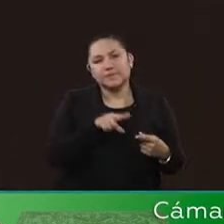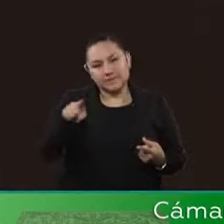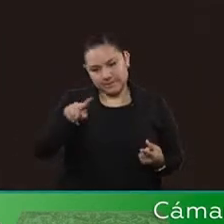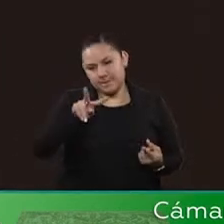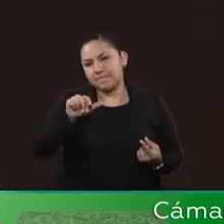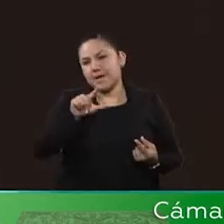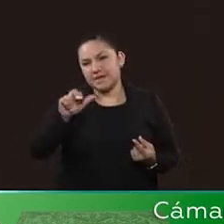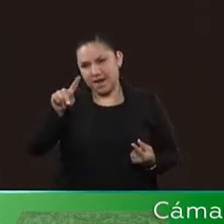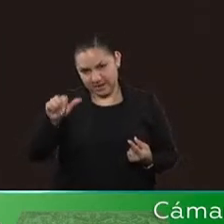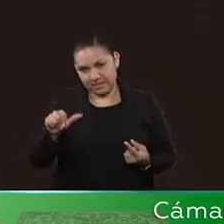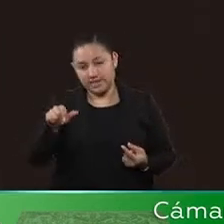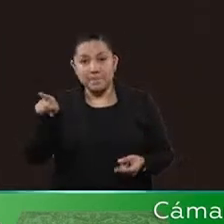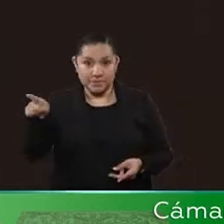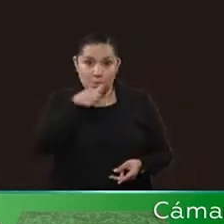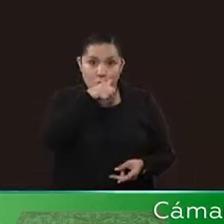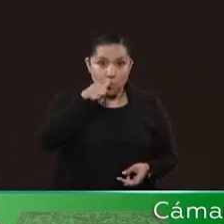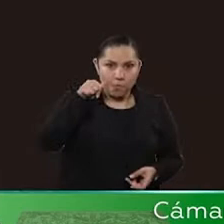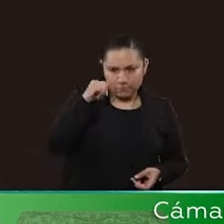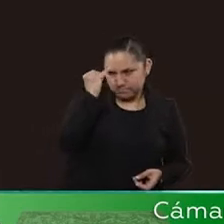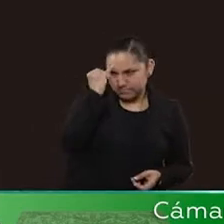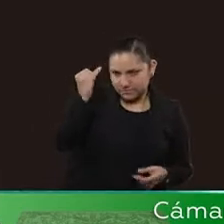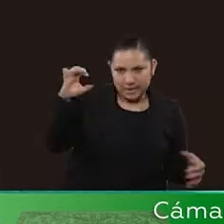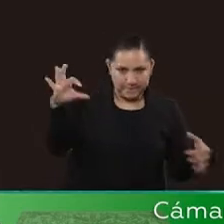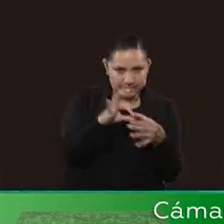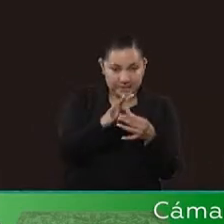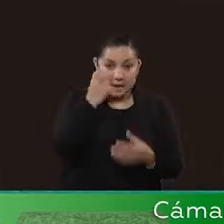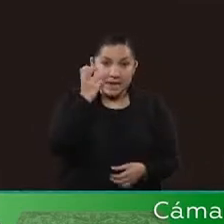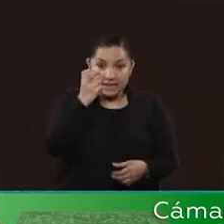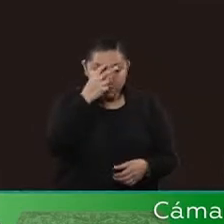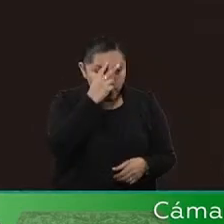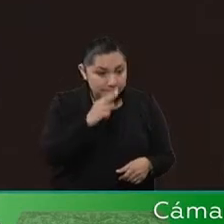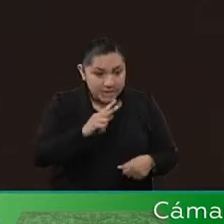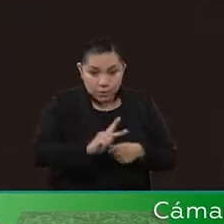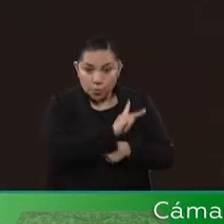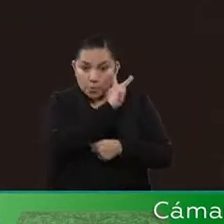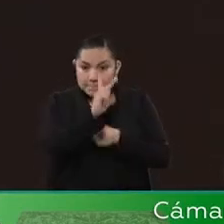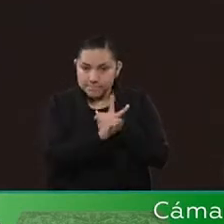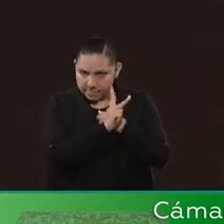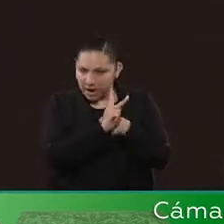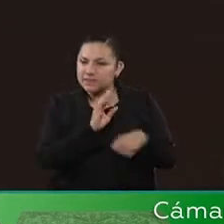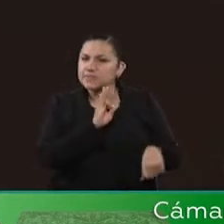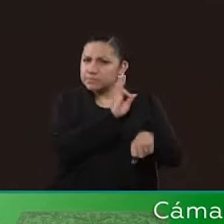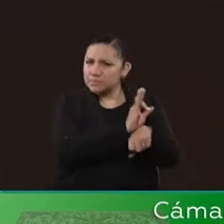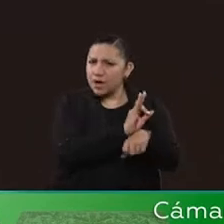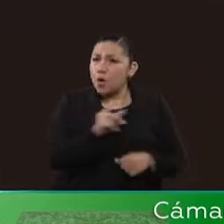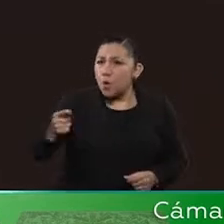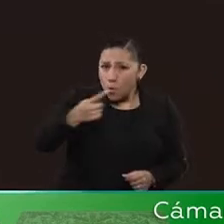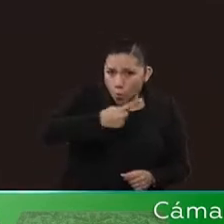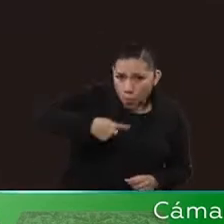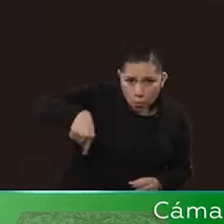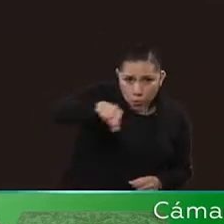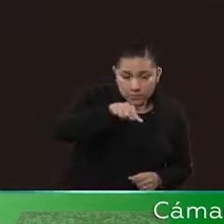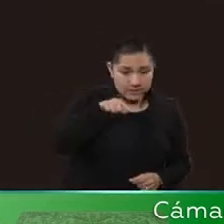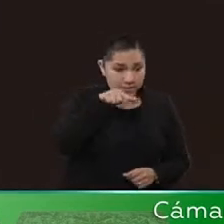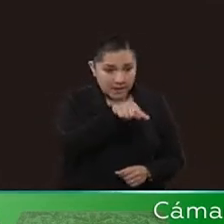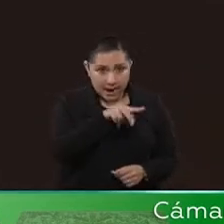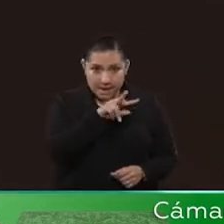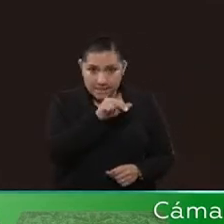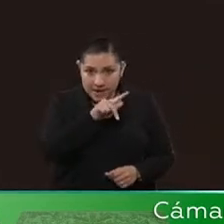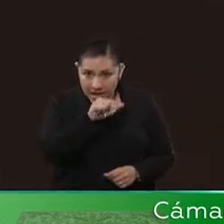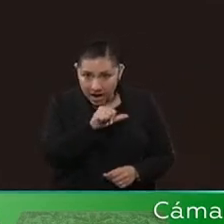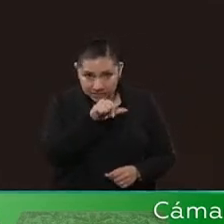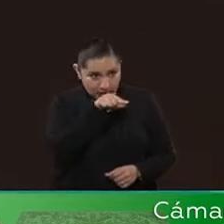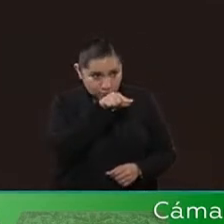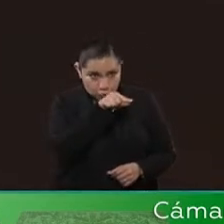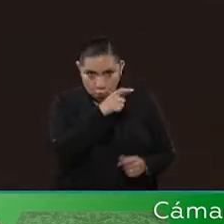es república y es patria. Y ustedes están traicionando el legado de Vallarta, el de Juárez,